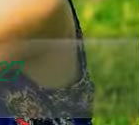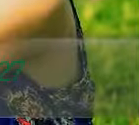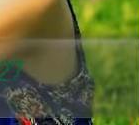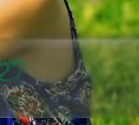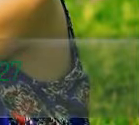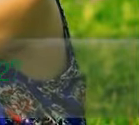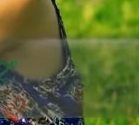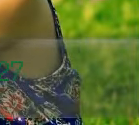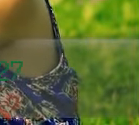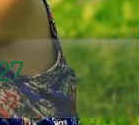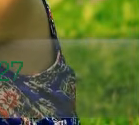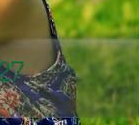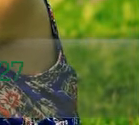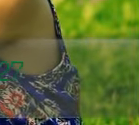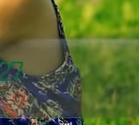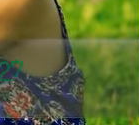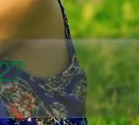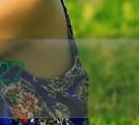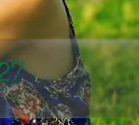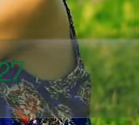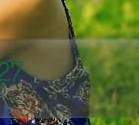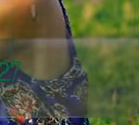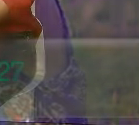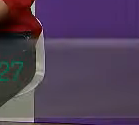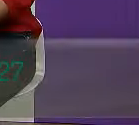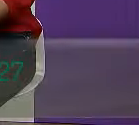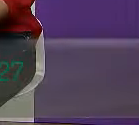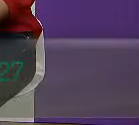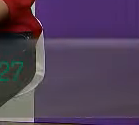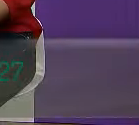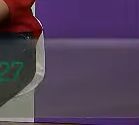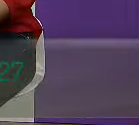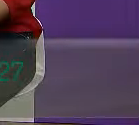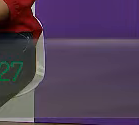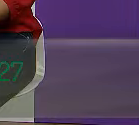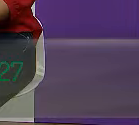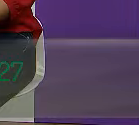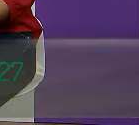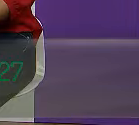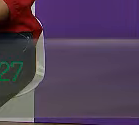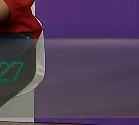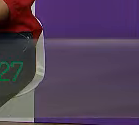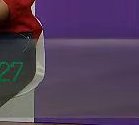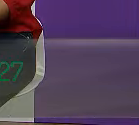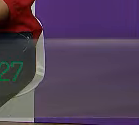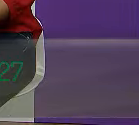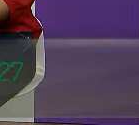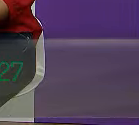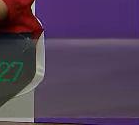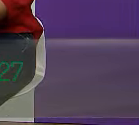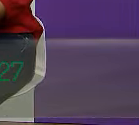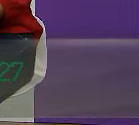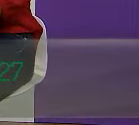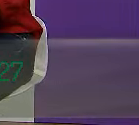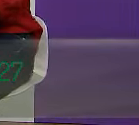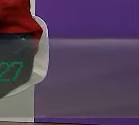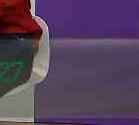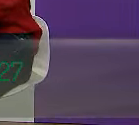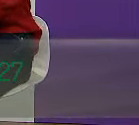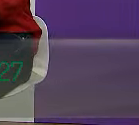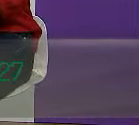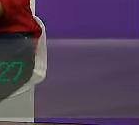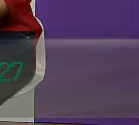síntesis de colágeno. Y la estrategia de antioxidantes del olivo con colágeno y minerales optimizan también el recambio de nuevo